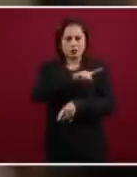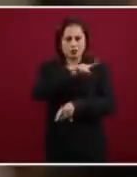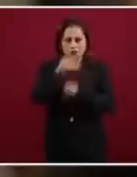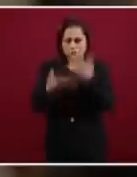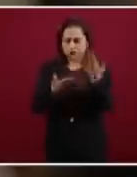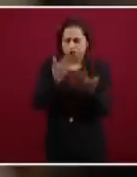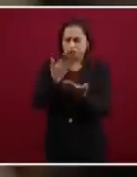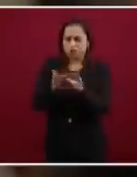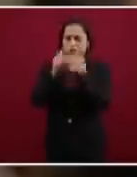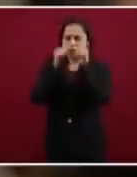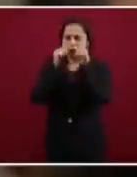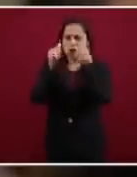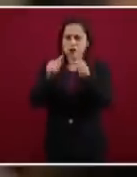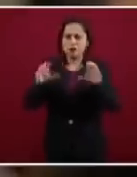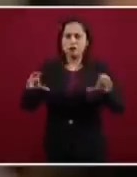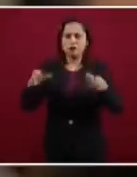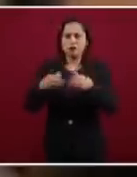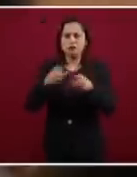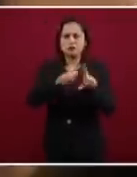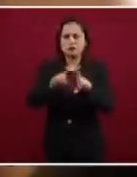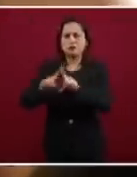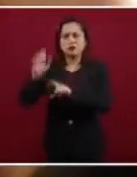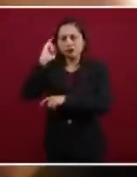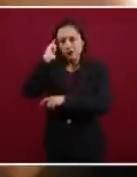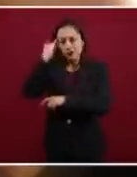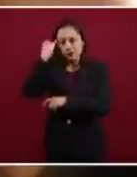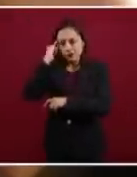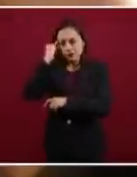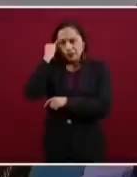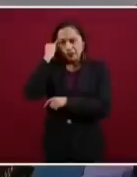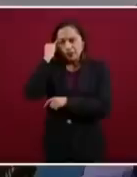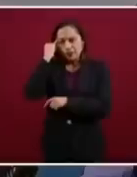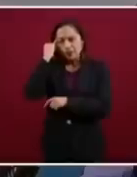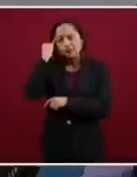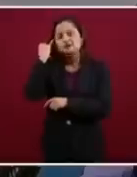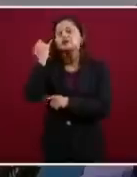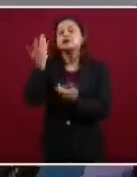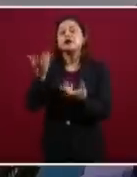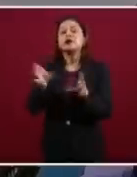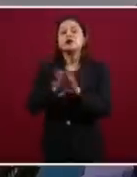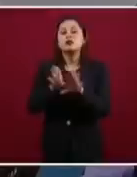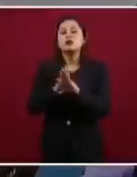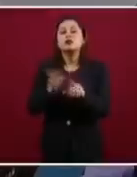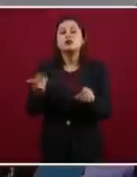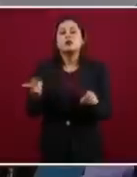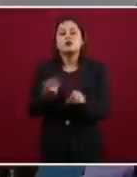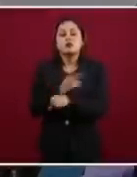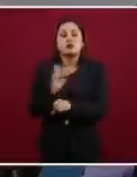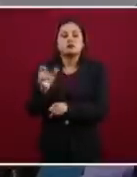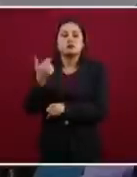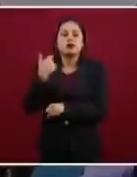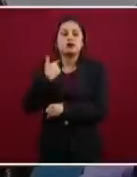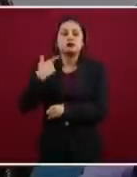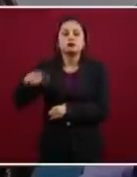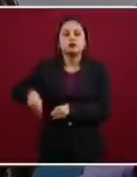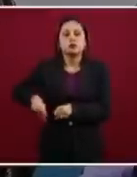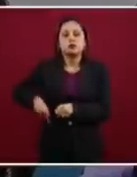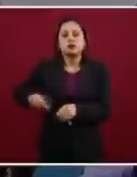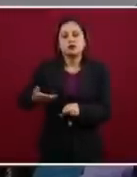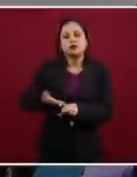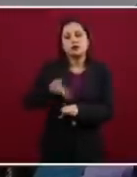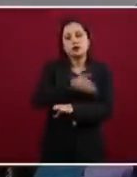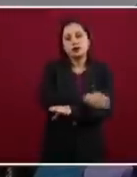continúe lo mismo que seguían viviendo con con los otros dos gobiernos anteriores calderón y y peña